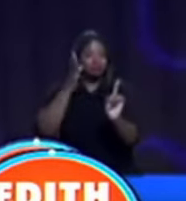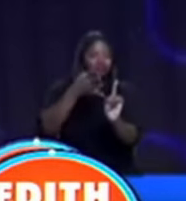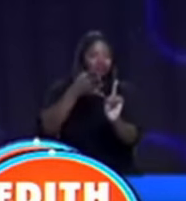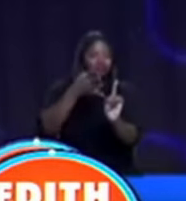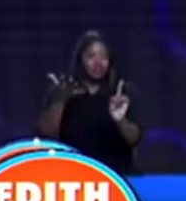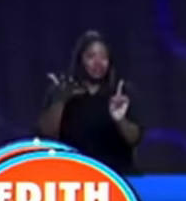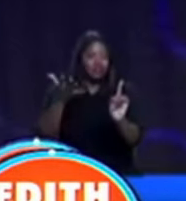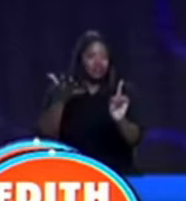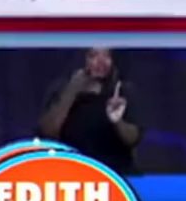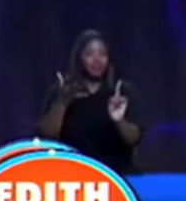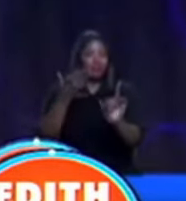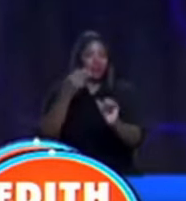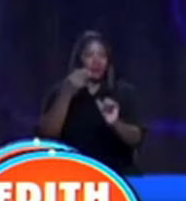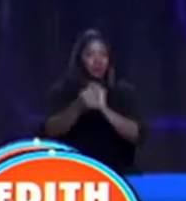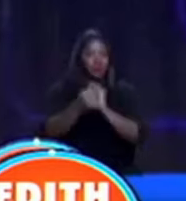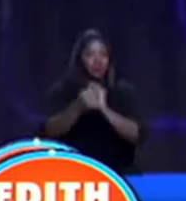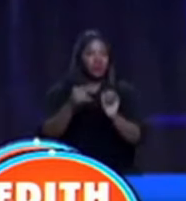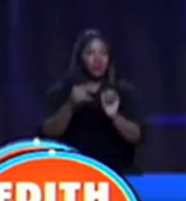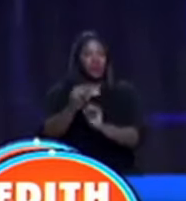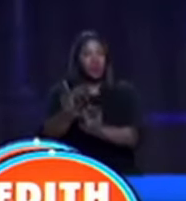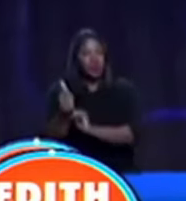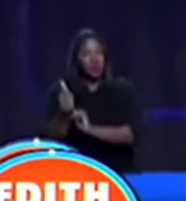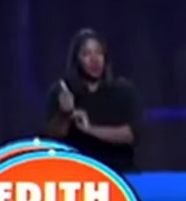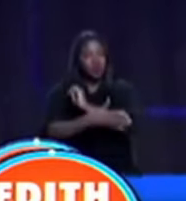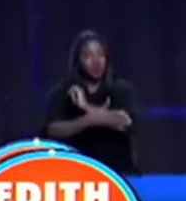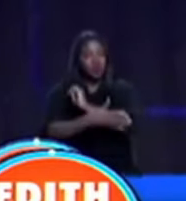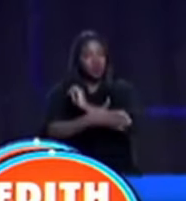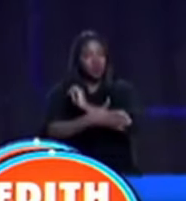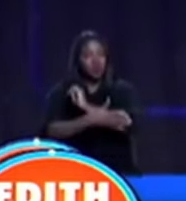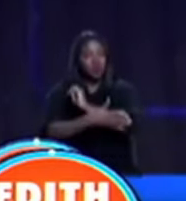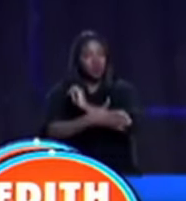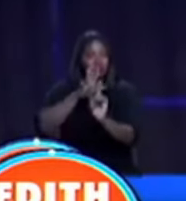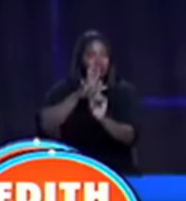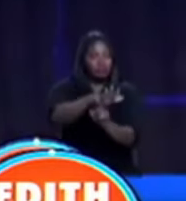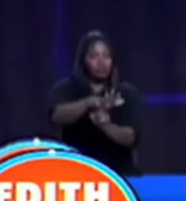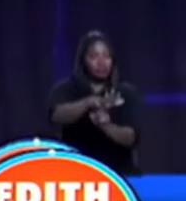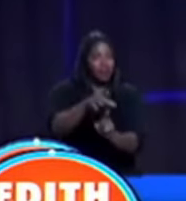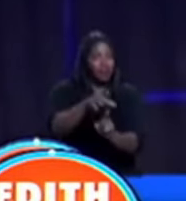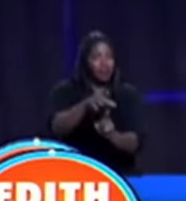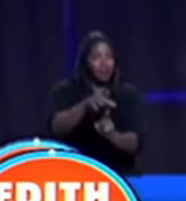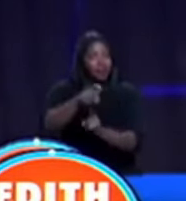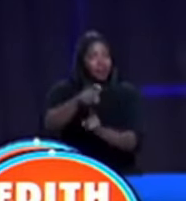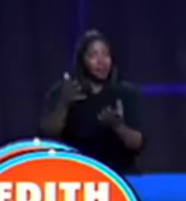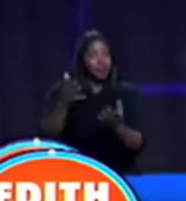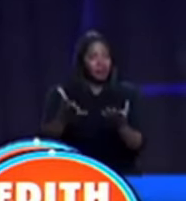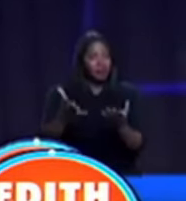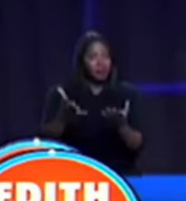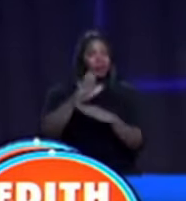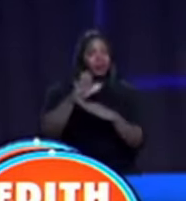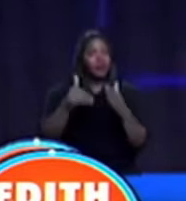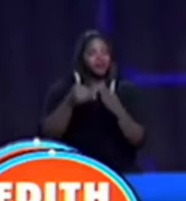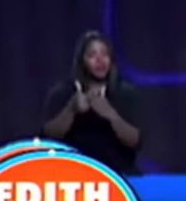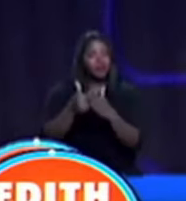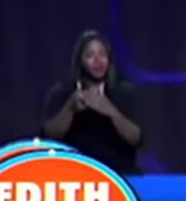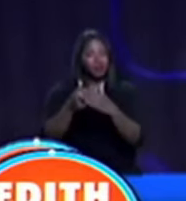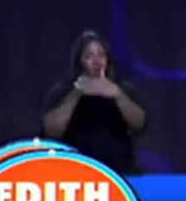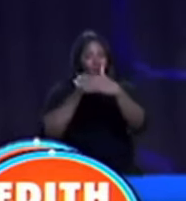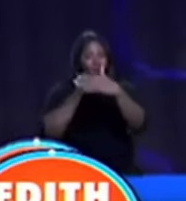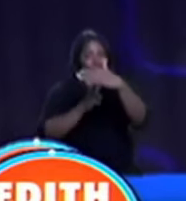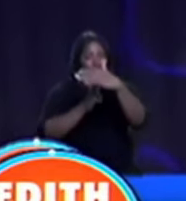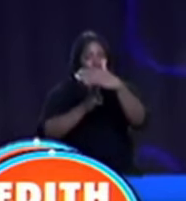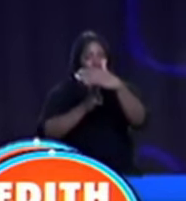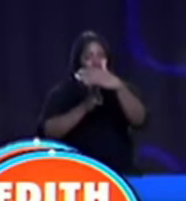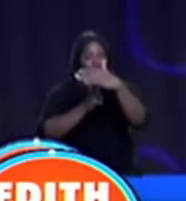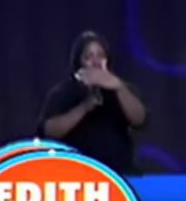de absolutamente ningún organismo extranjero ni de ninguna otra nación. Es por eso que debo ser enfático en que todo el que se encuentre de manera irregular en